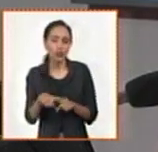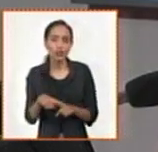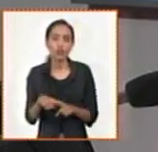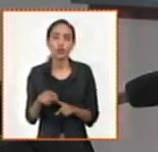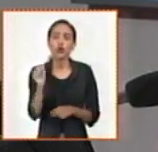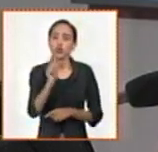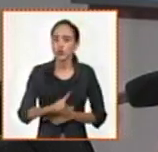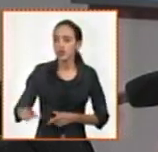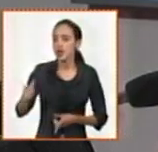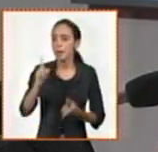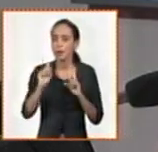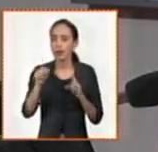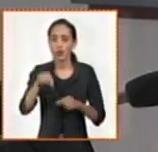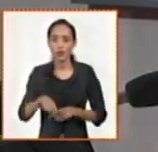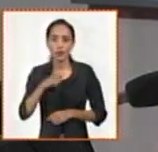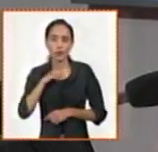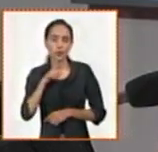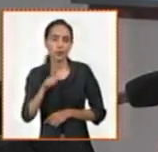por ejemplo,